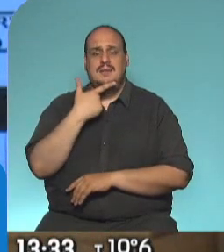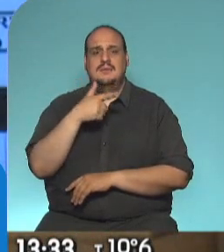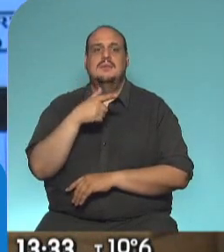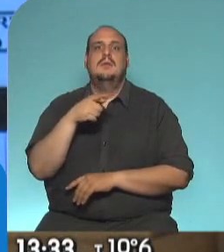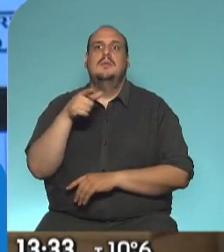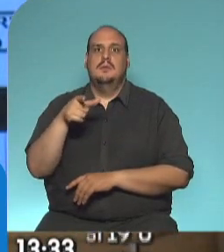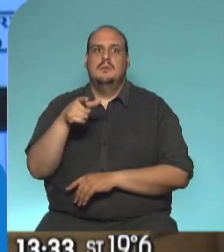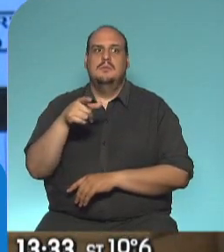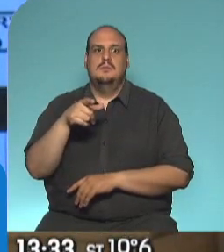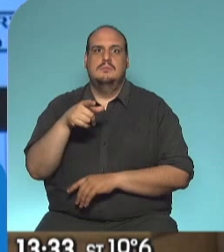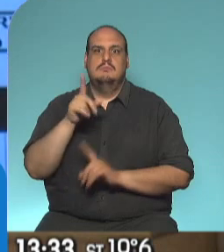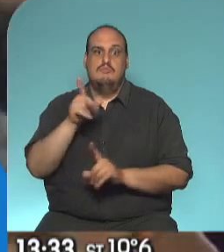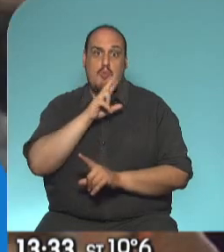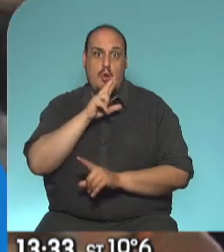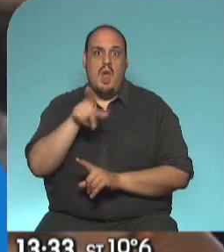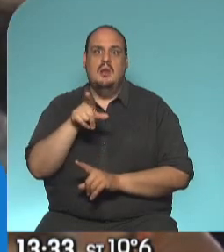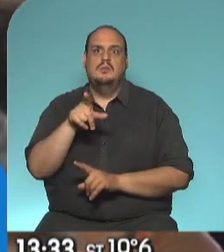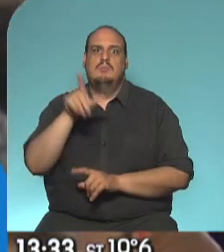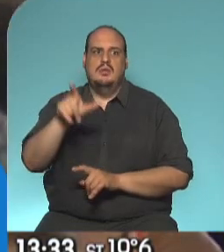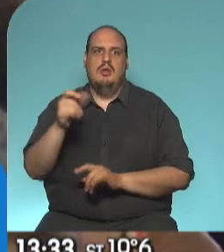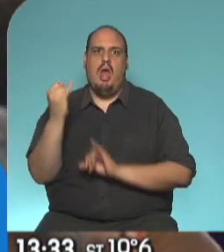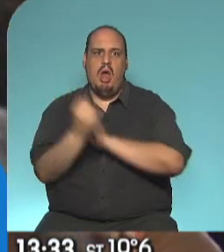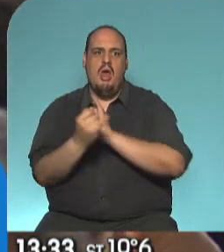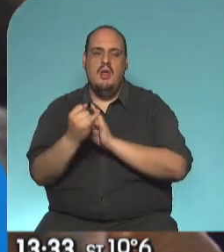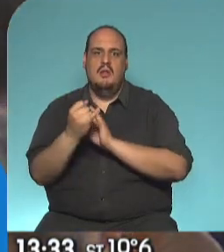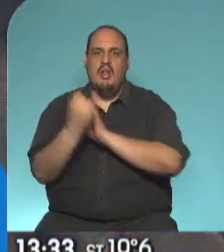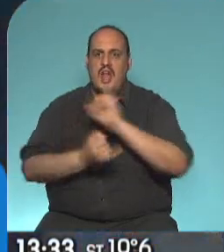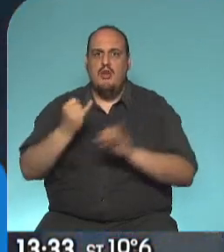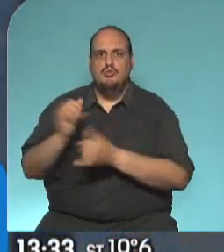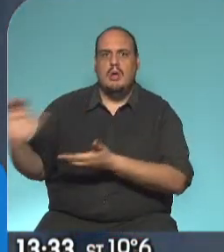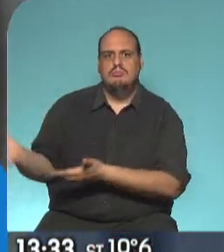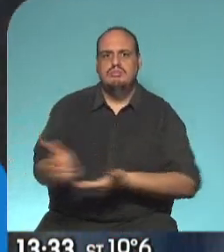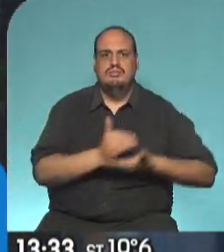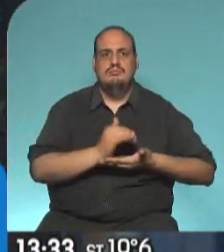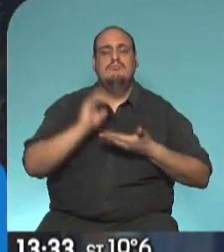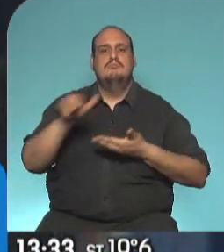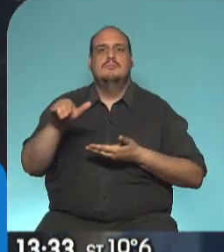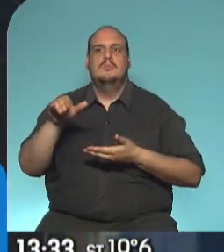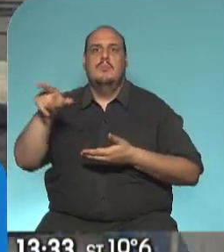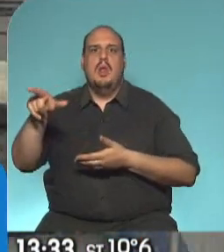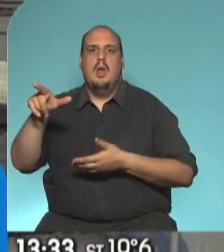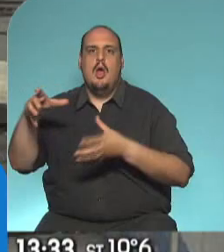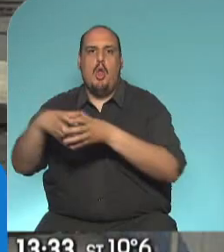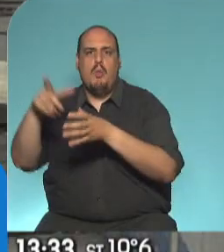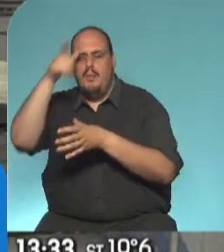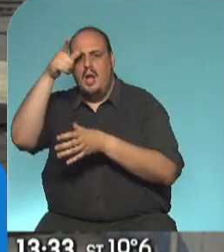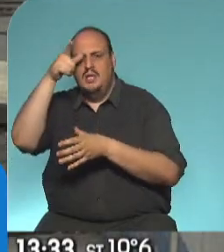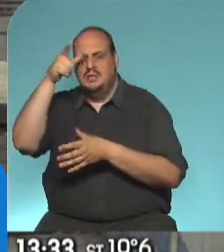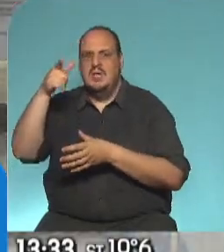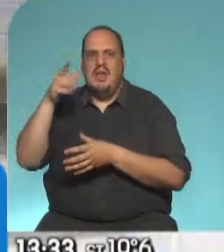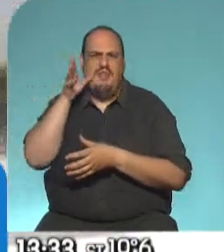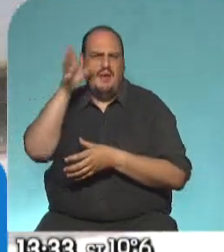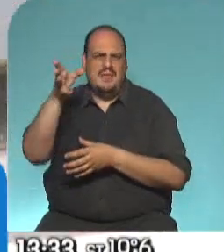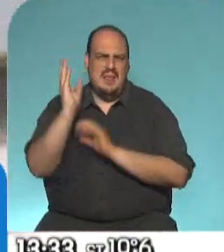que recibió de este tipo de actitudes por parte de fuerzas de seguridad, pero también las